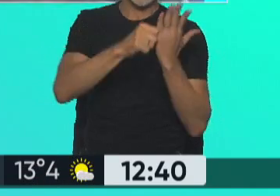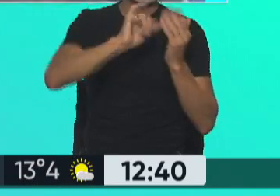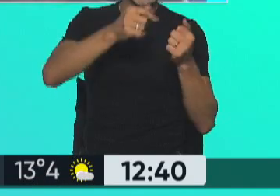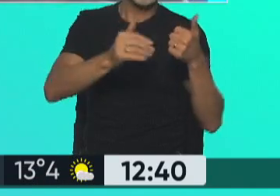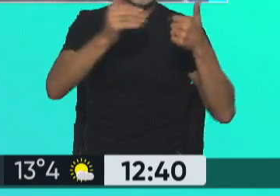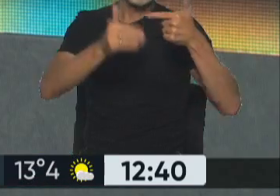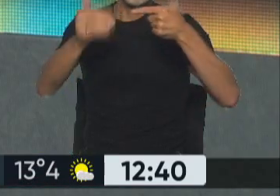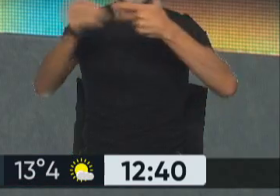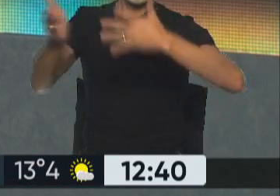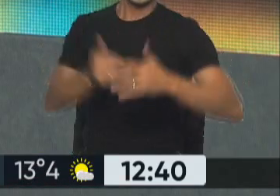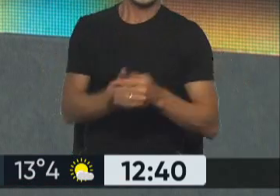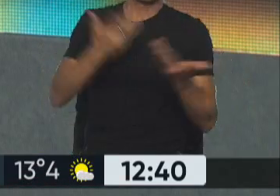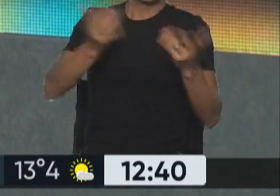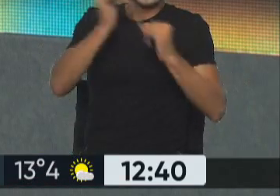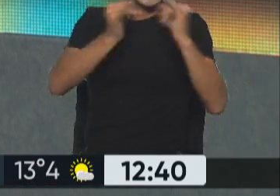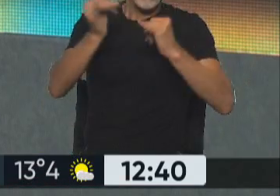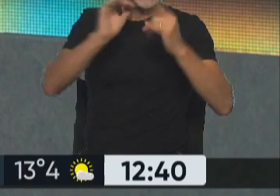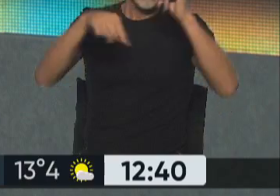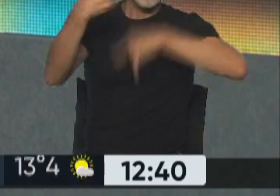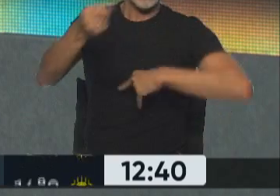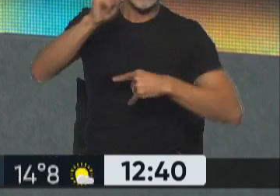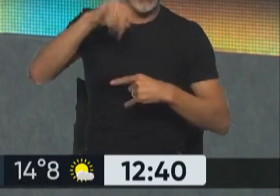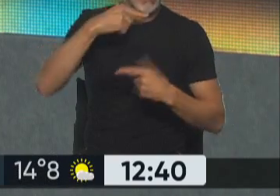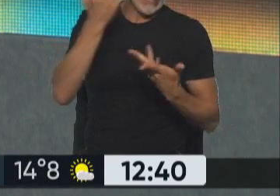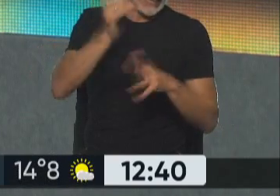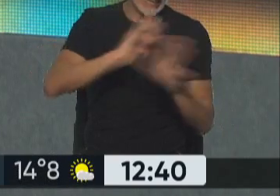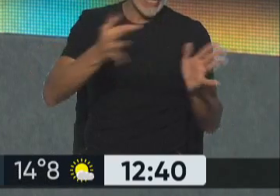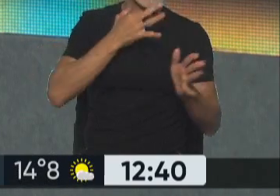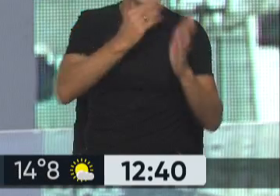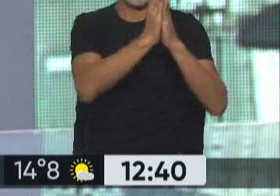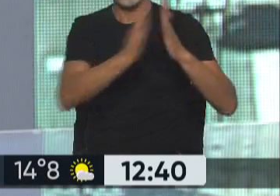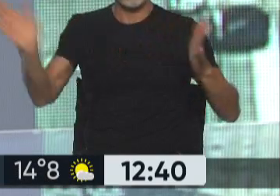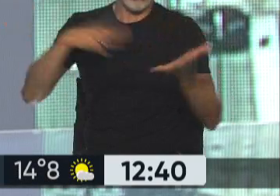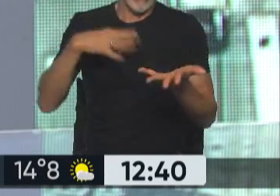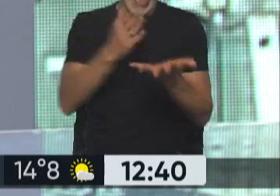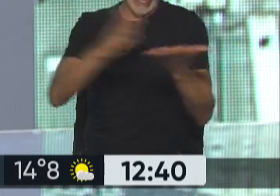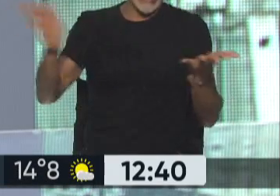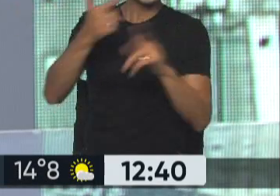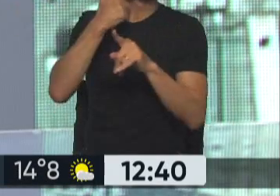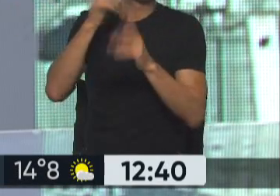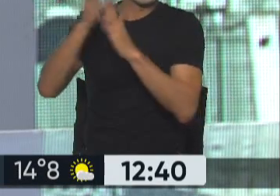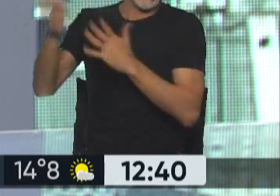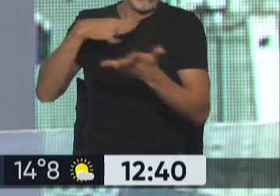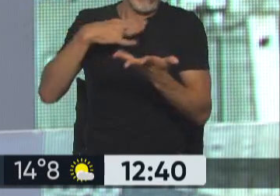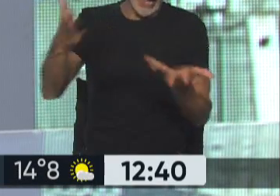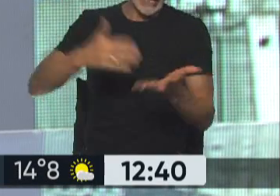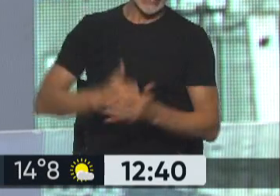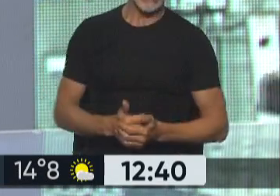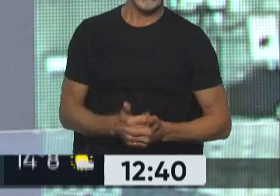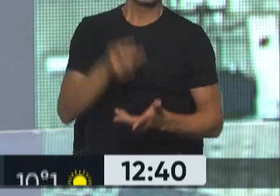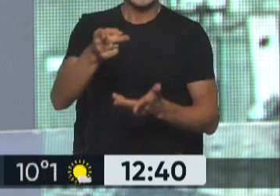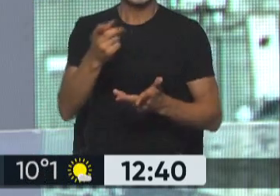mes pasado claro son datos Igualmente se van a conocer el mes que viene porque está ya estamos transitando a agosto lógicamente estos últimos obviamente